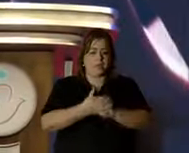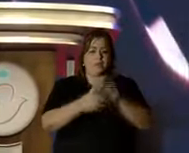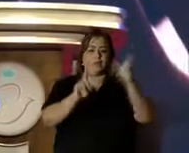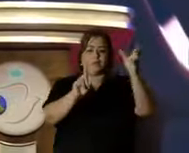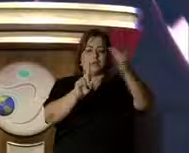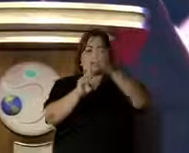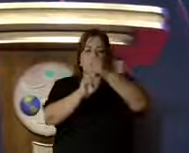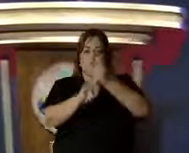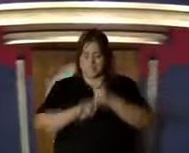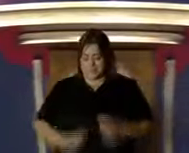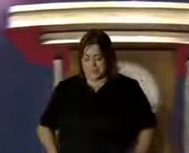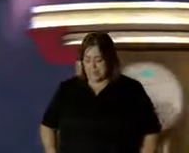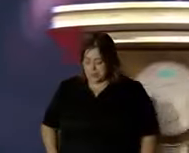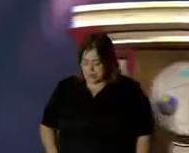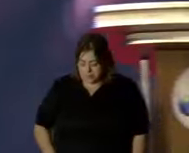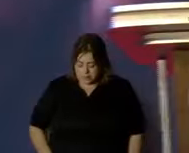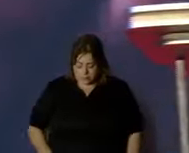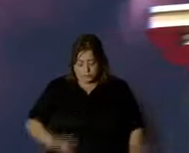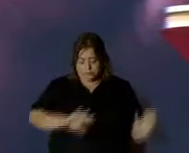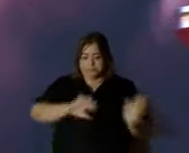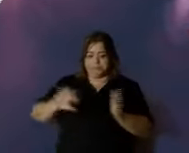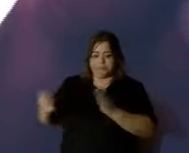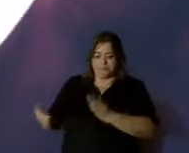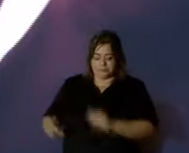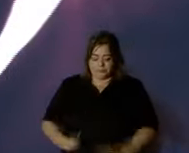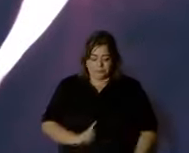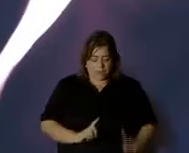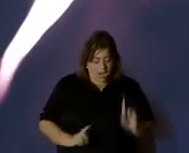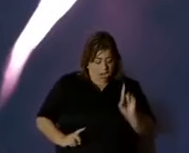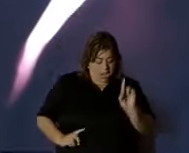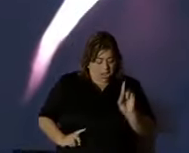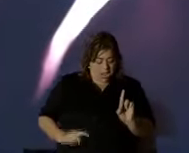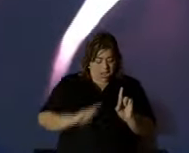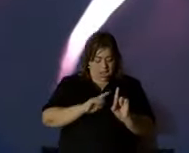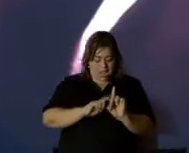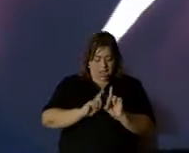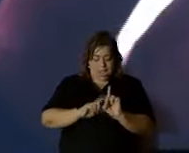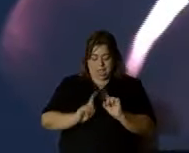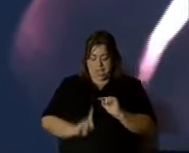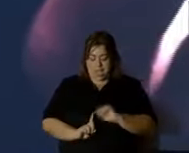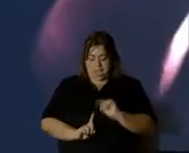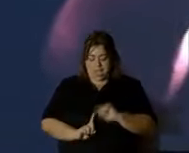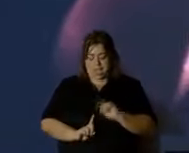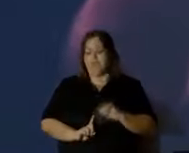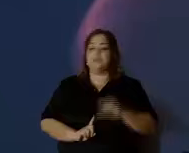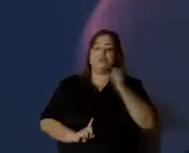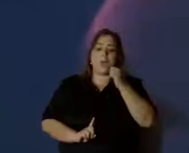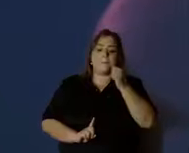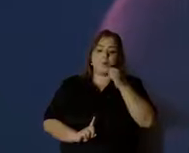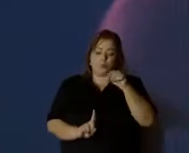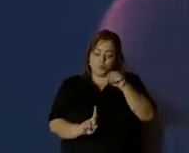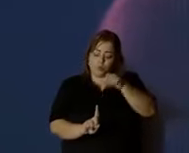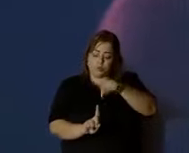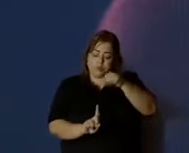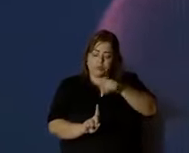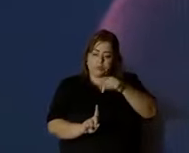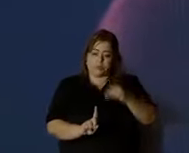La muchacha, él tenía guarda de todo, pero ella se fue por debajo, bajitita,